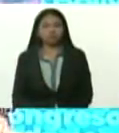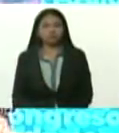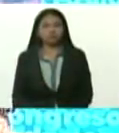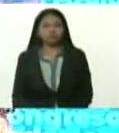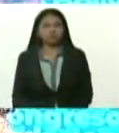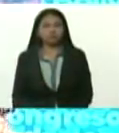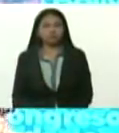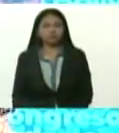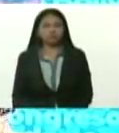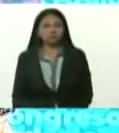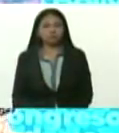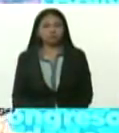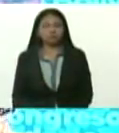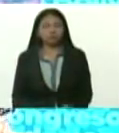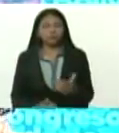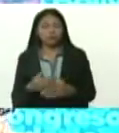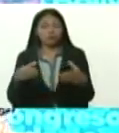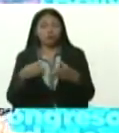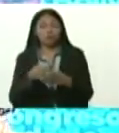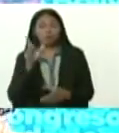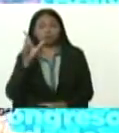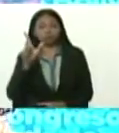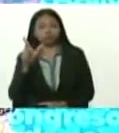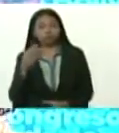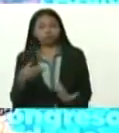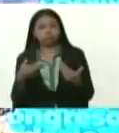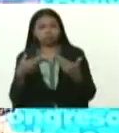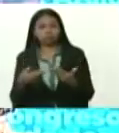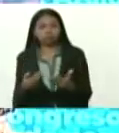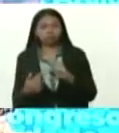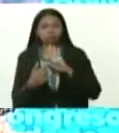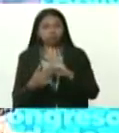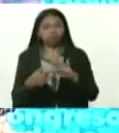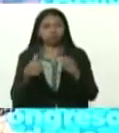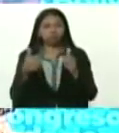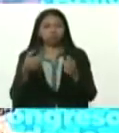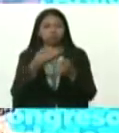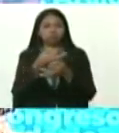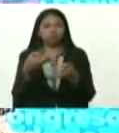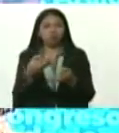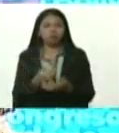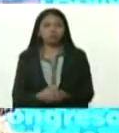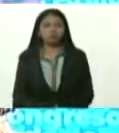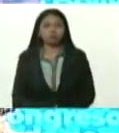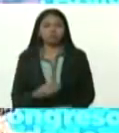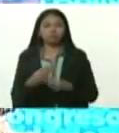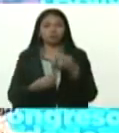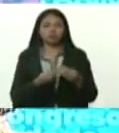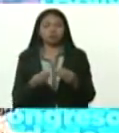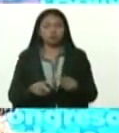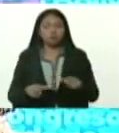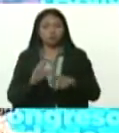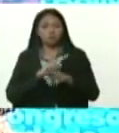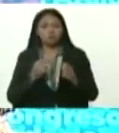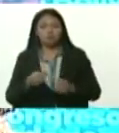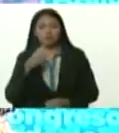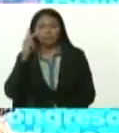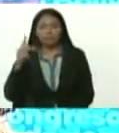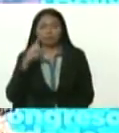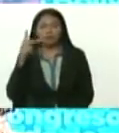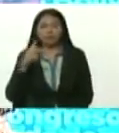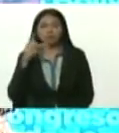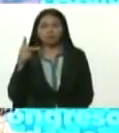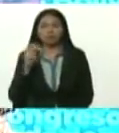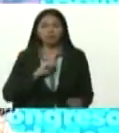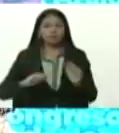Y además el Partido Socialista Unido de Venezuela está dando ejemplo de cómo desde una fuerza política,